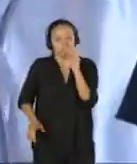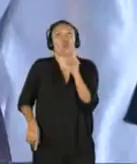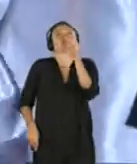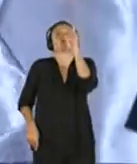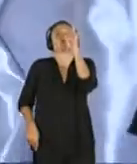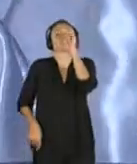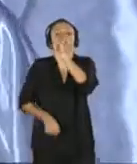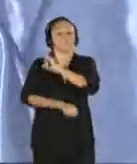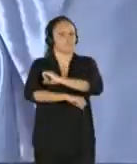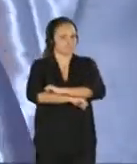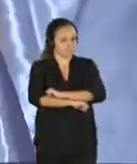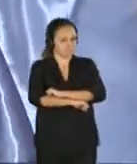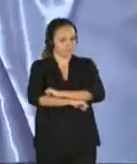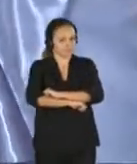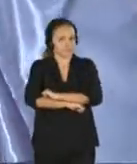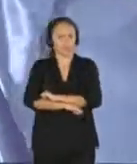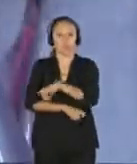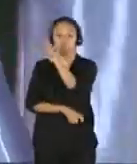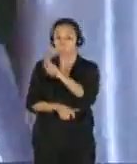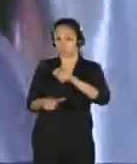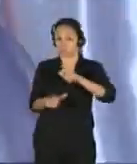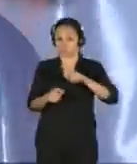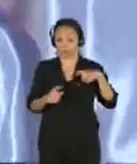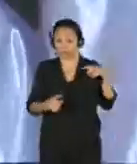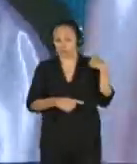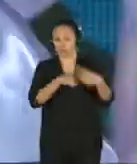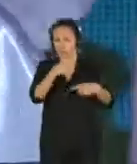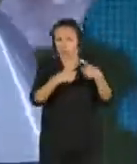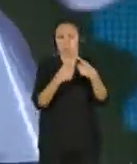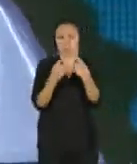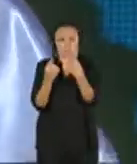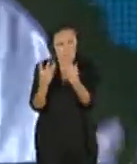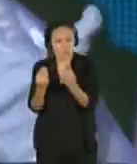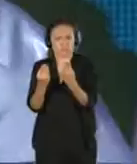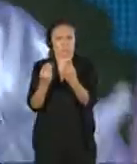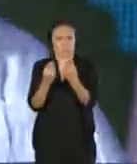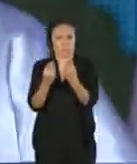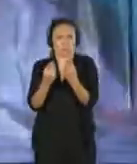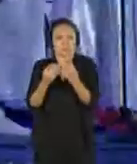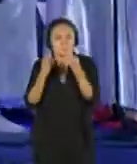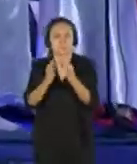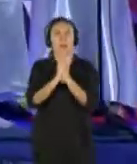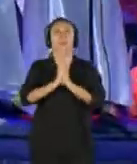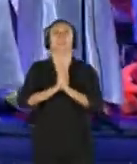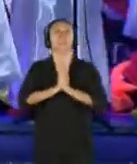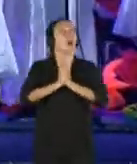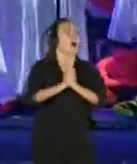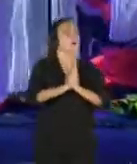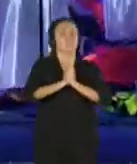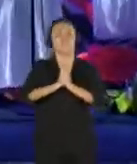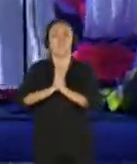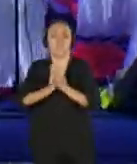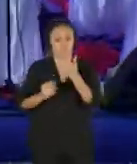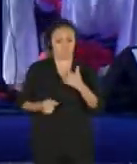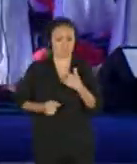Dios. Mucha gente cada día, cada vez se pone a rezar. A mí